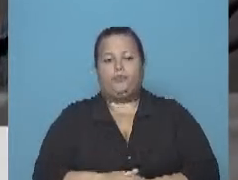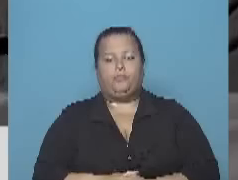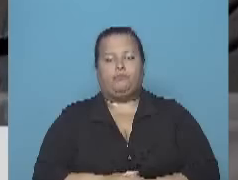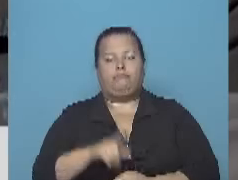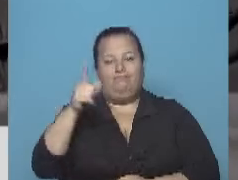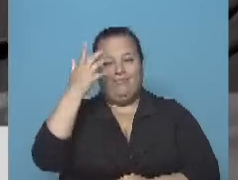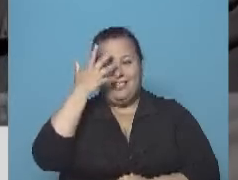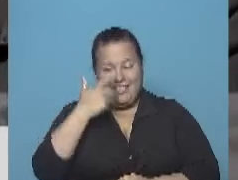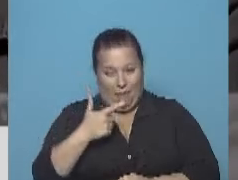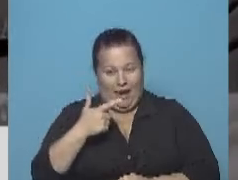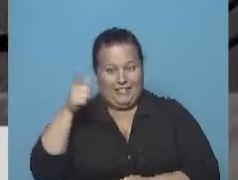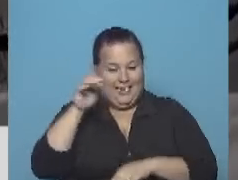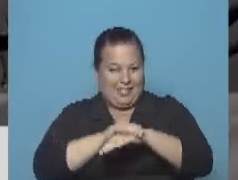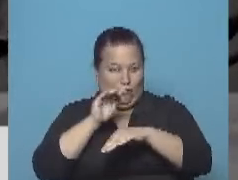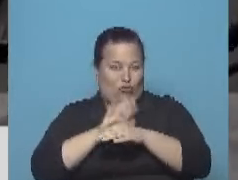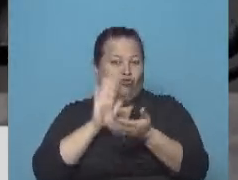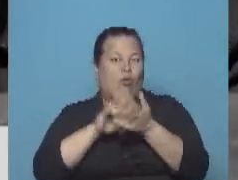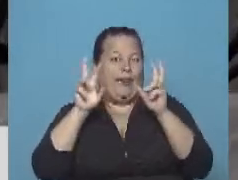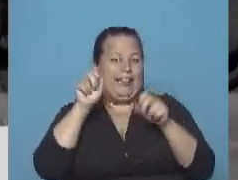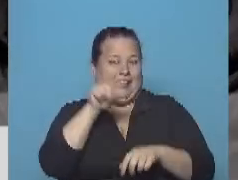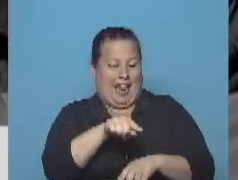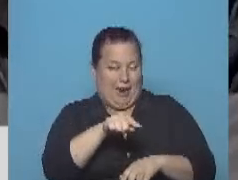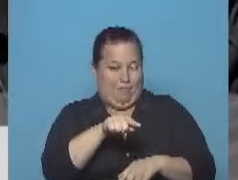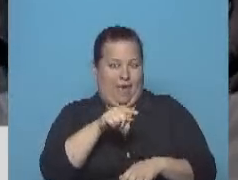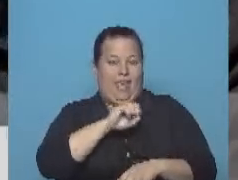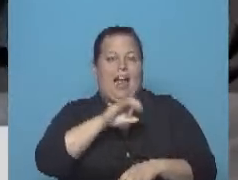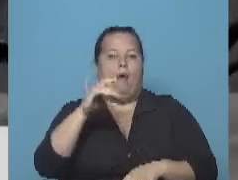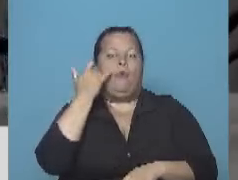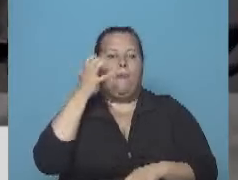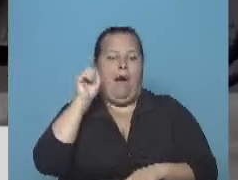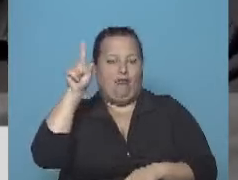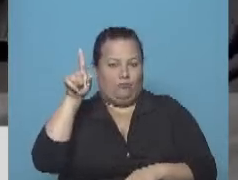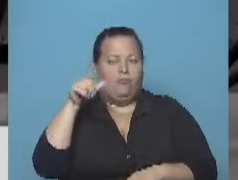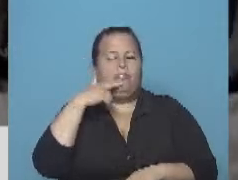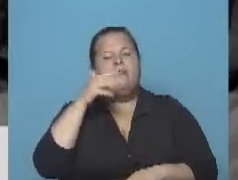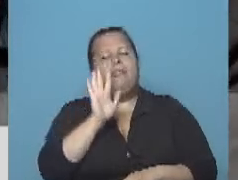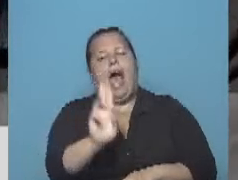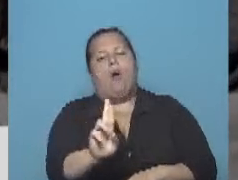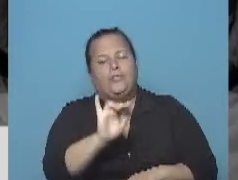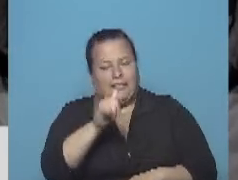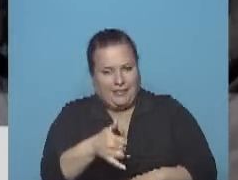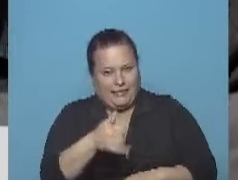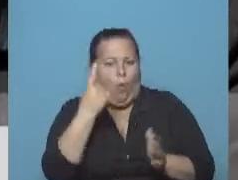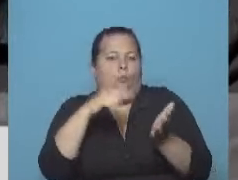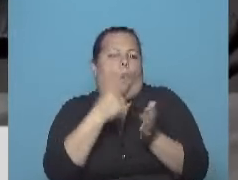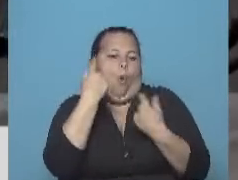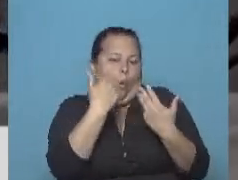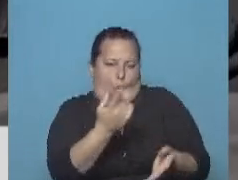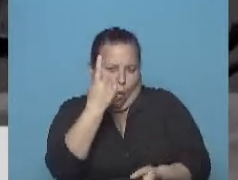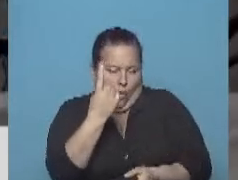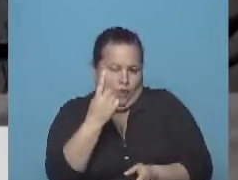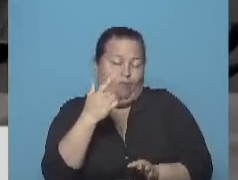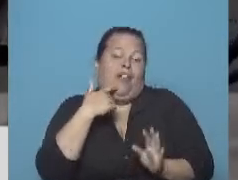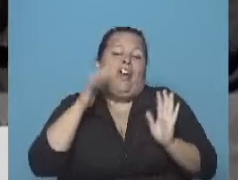de San Martín que lleva la causa las causas de campo de mayo le dio como una autorización excepcional